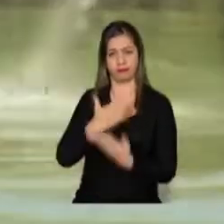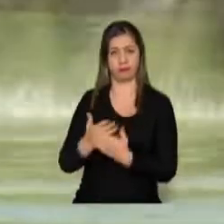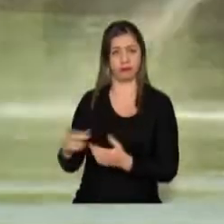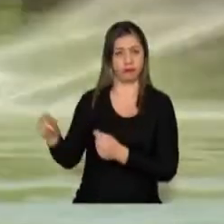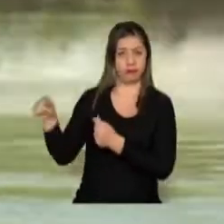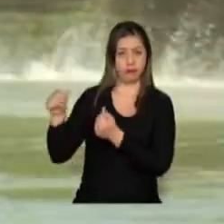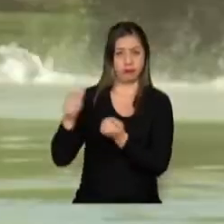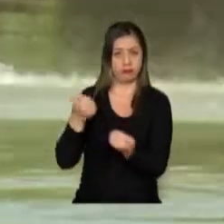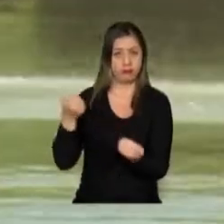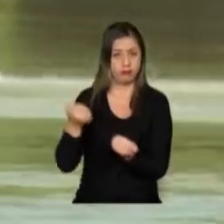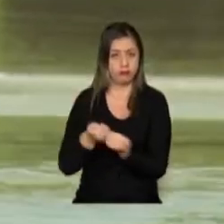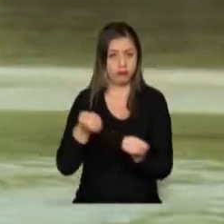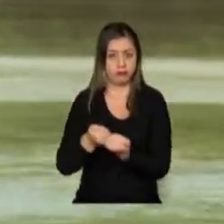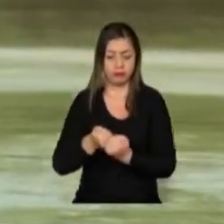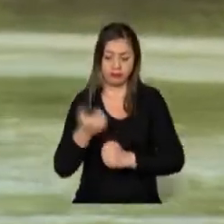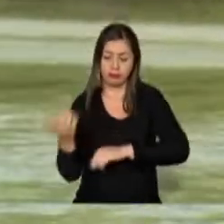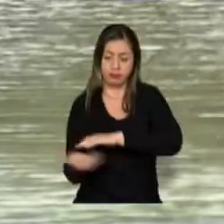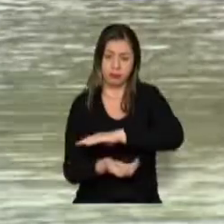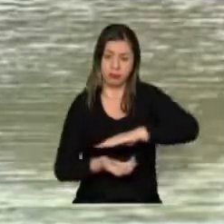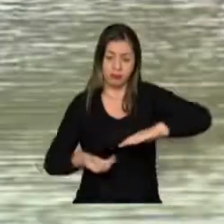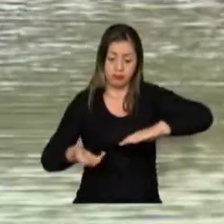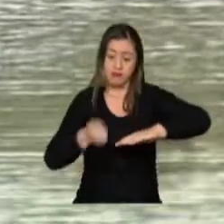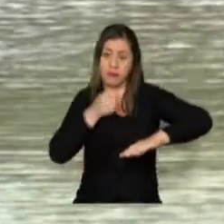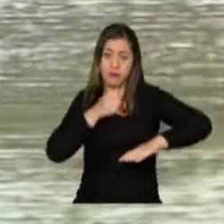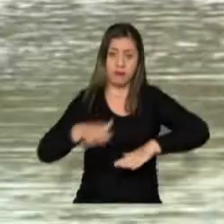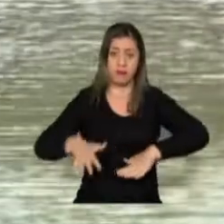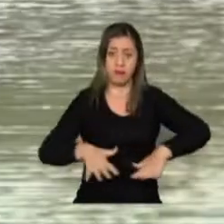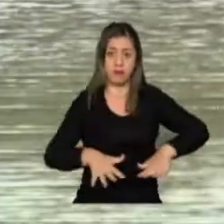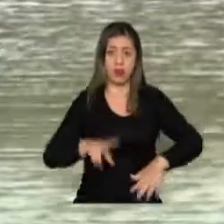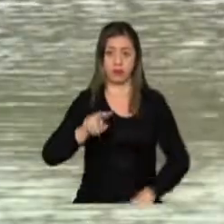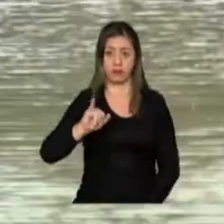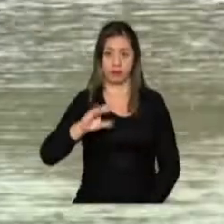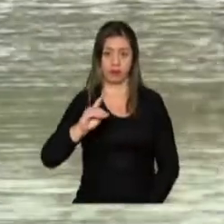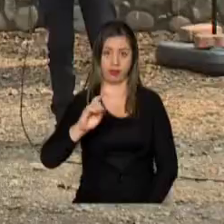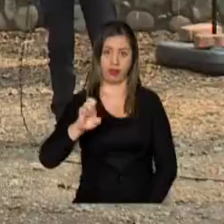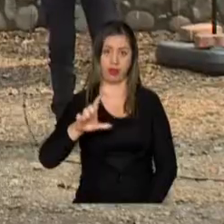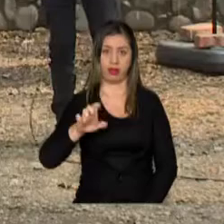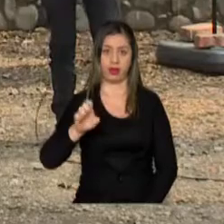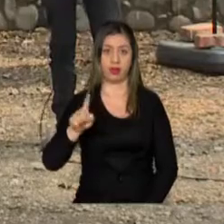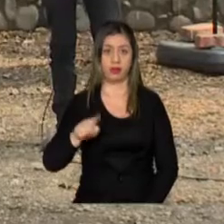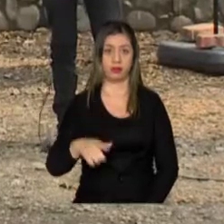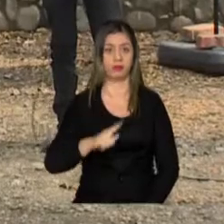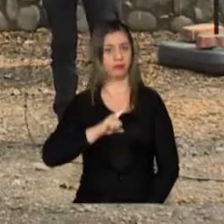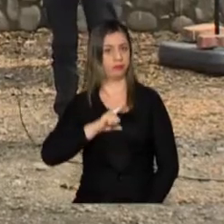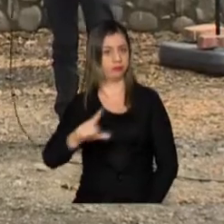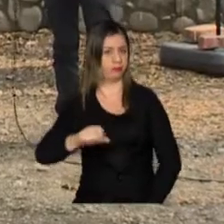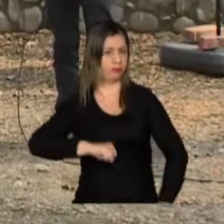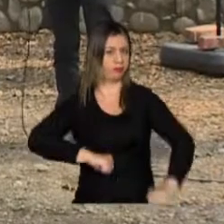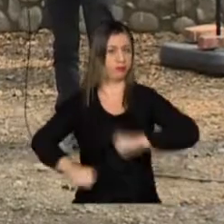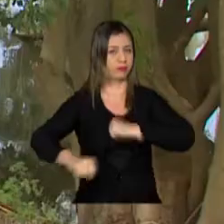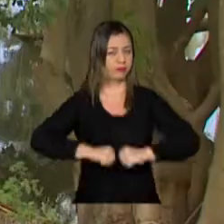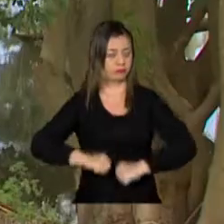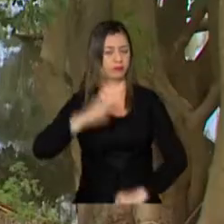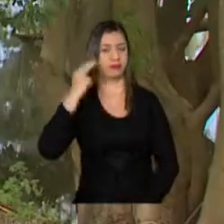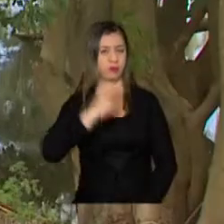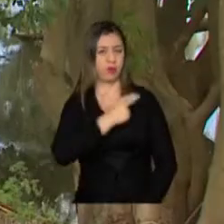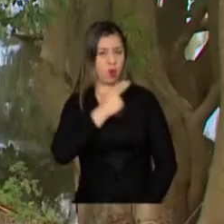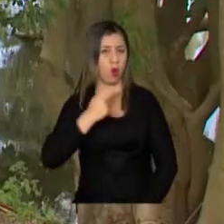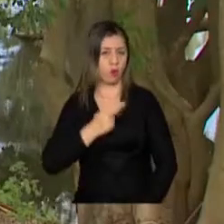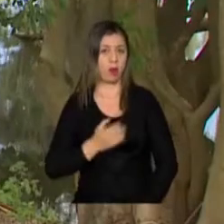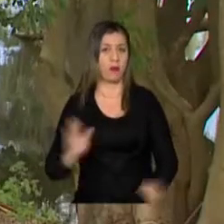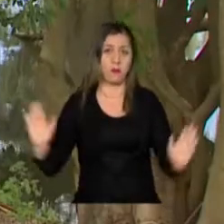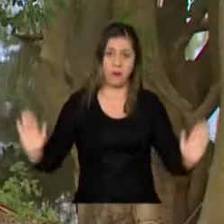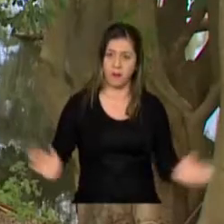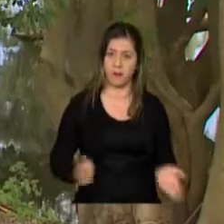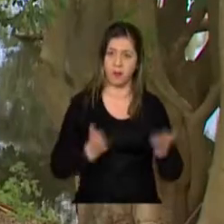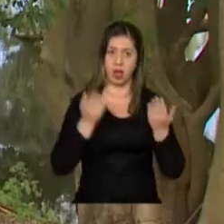invertido en la conservación del humedal Madre Vieja Videles. Y tras una solicitud de este líder, la CBC se comprometió a mejorar los senderos